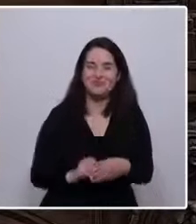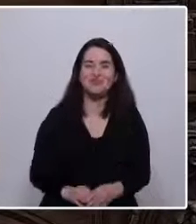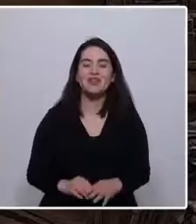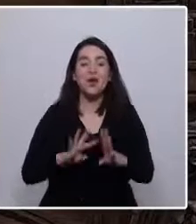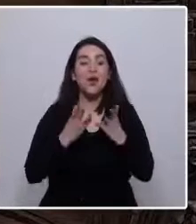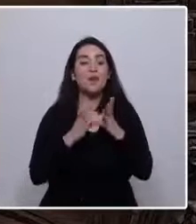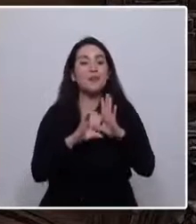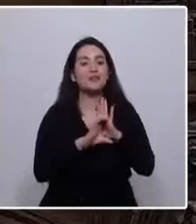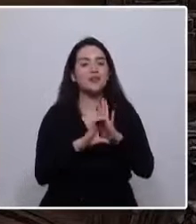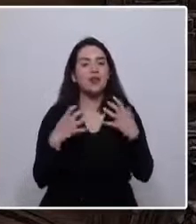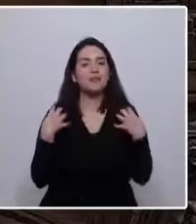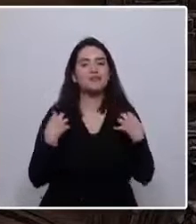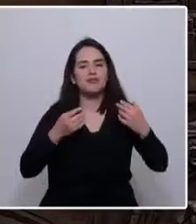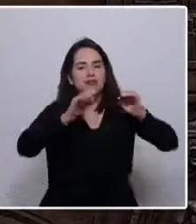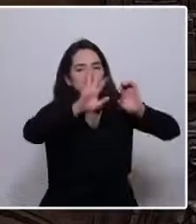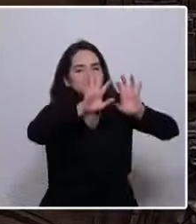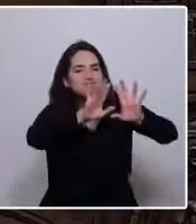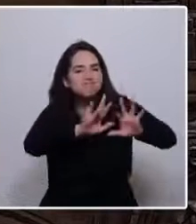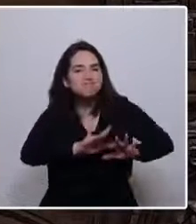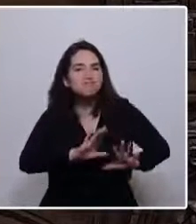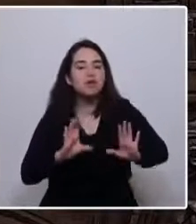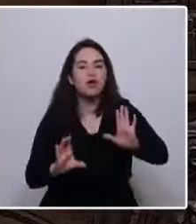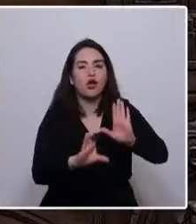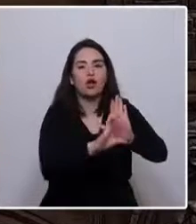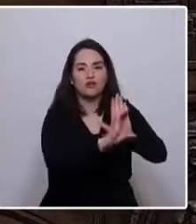escribir una constitución